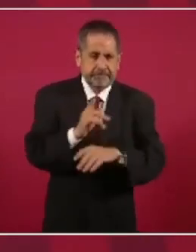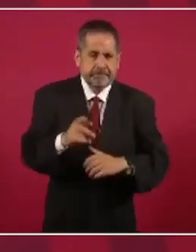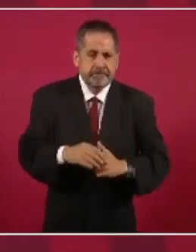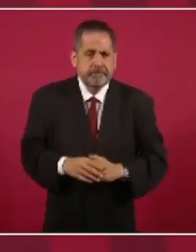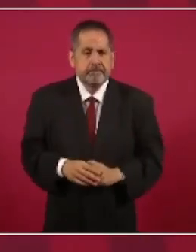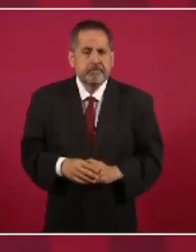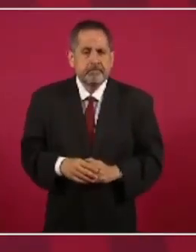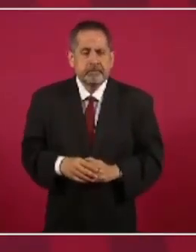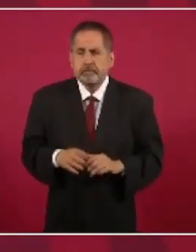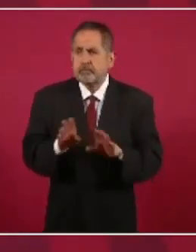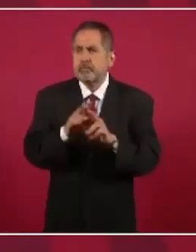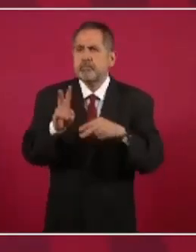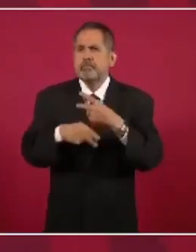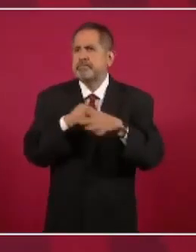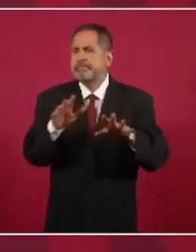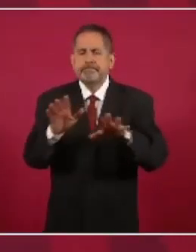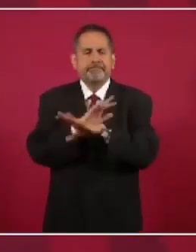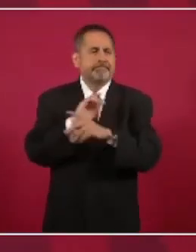que ha habido.